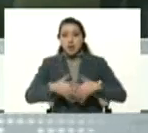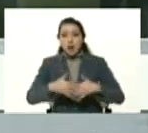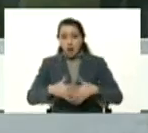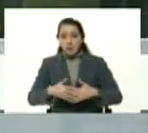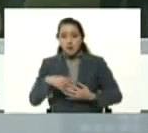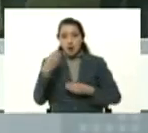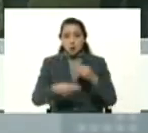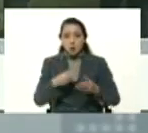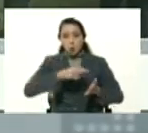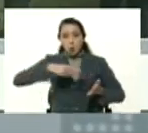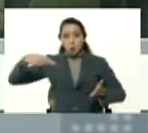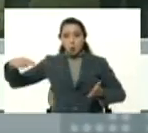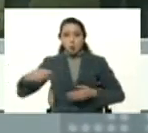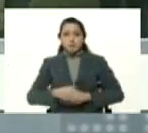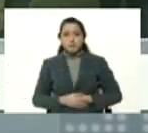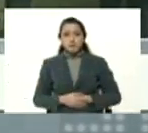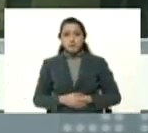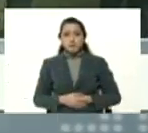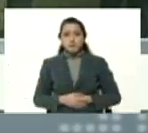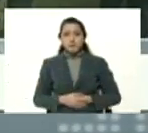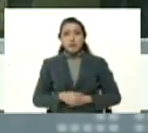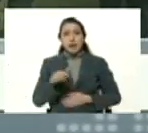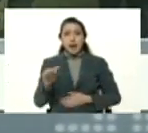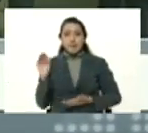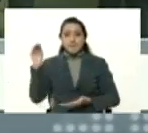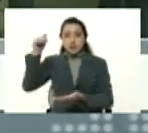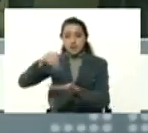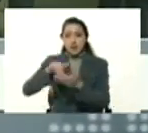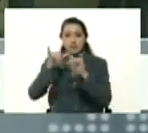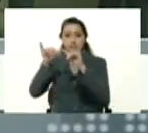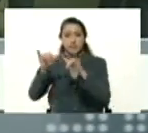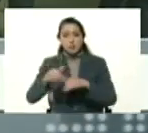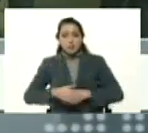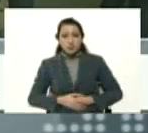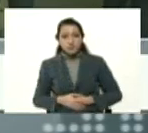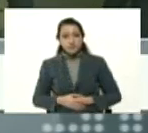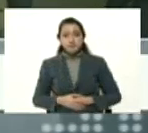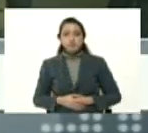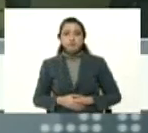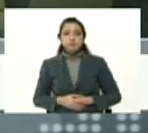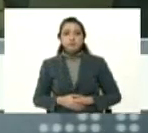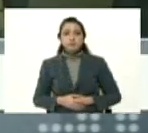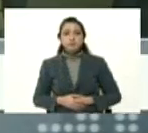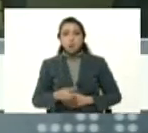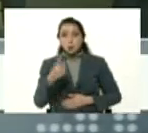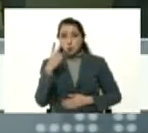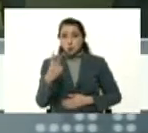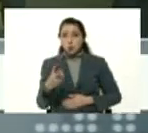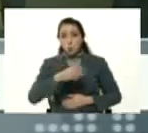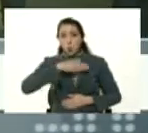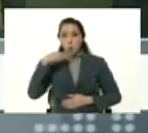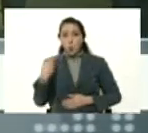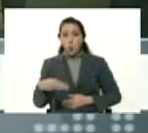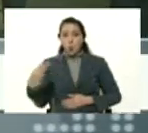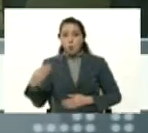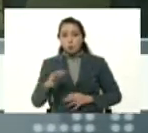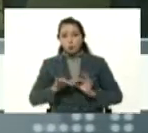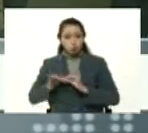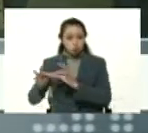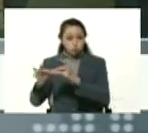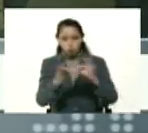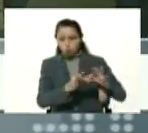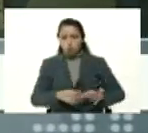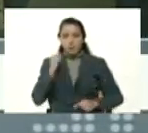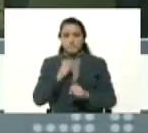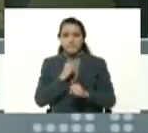Pastas Alegri. Ahí en La Victoria, con Yosmar, dos jóvenes articulados en la